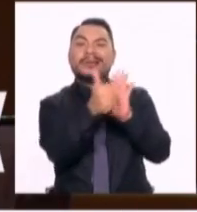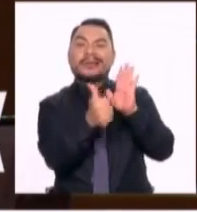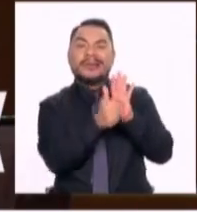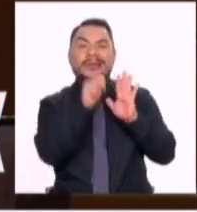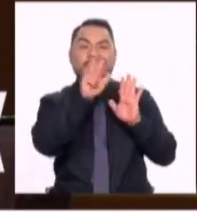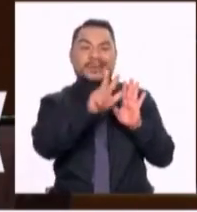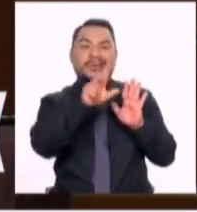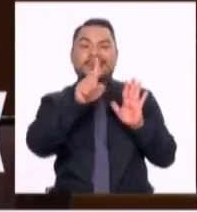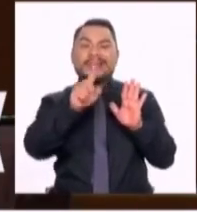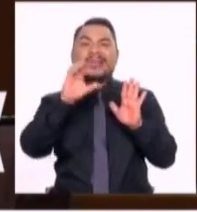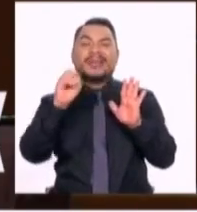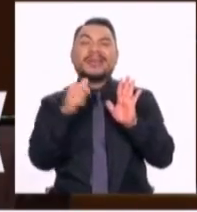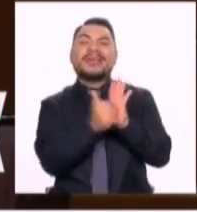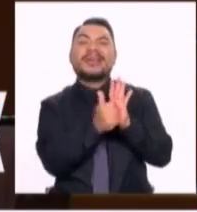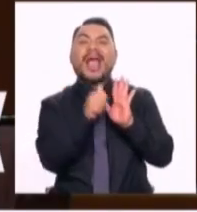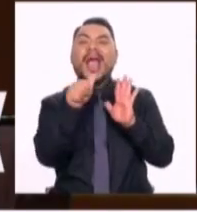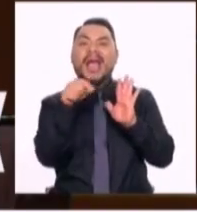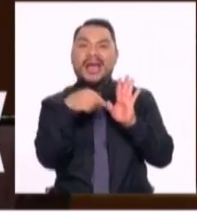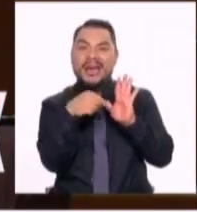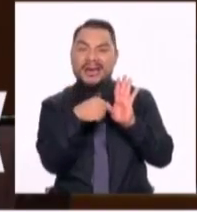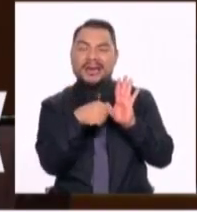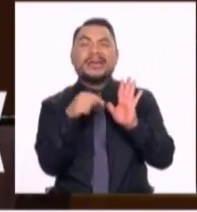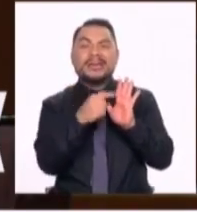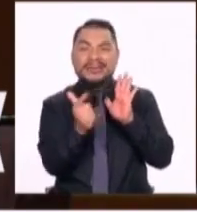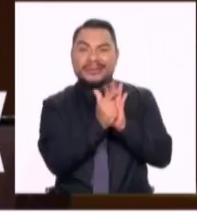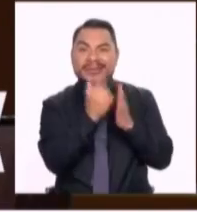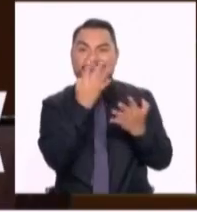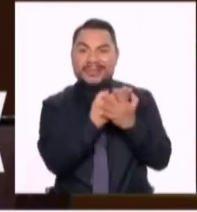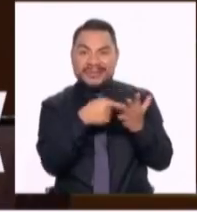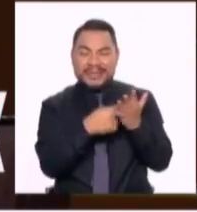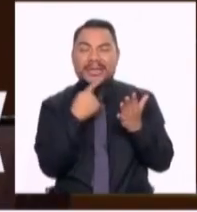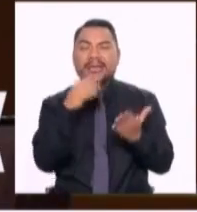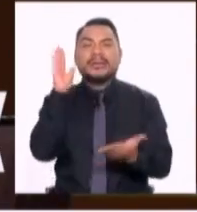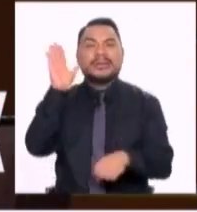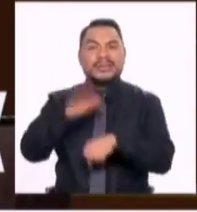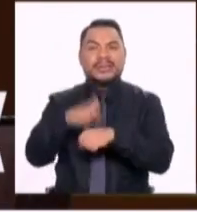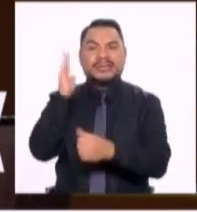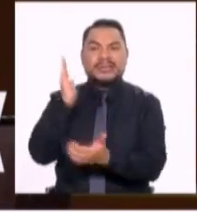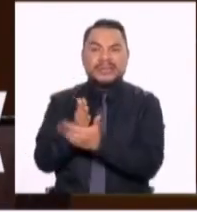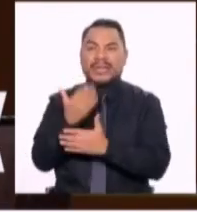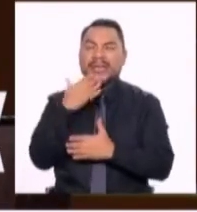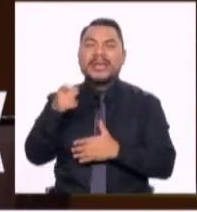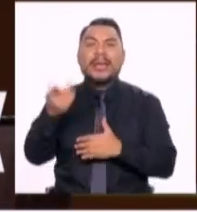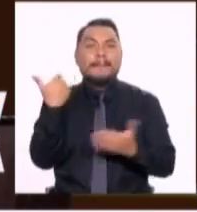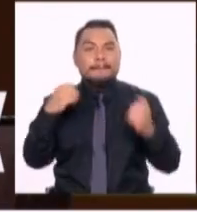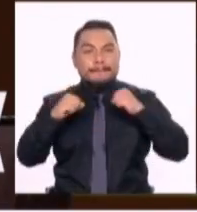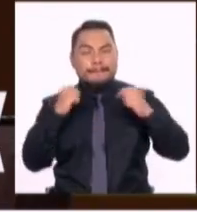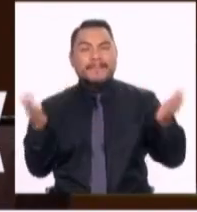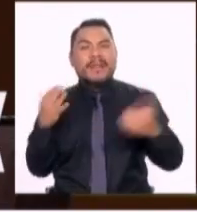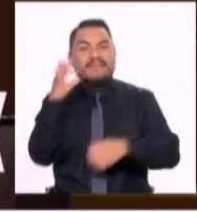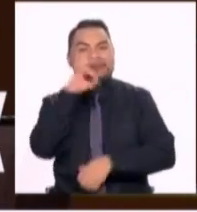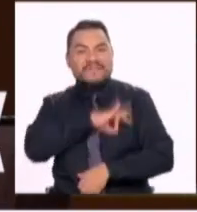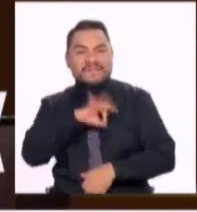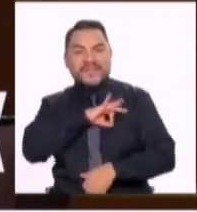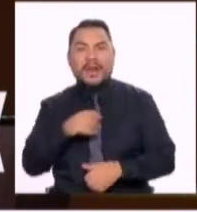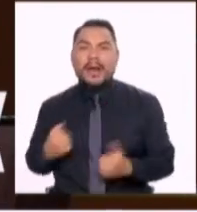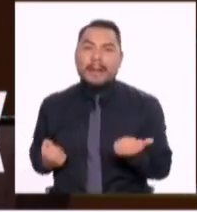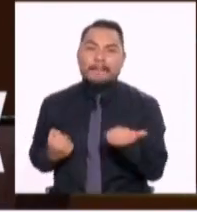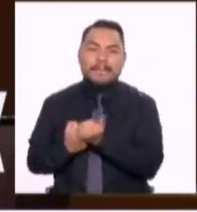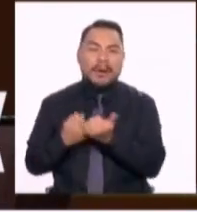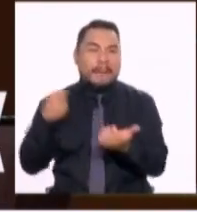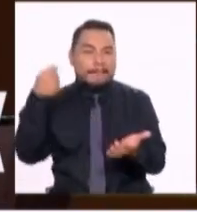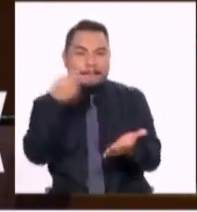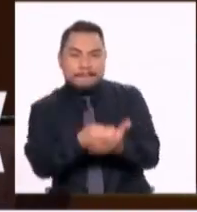demostrado que tiene buen armamento, y cómo no puede capturar a los delincuentes. Uh-huh. Ahí es el detalle. O sea,